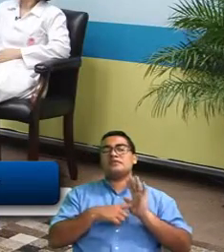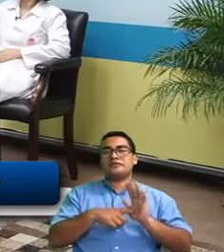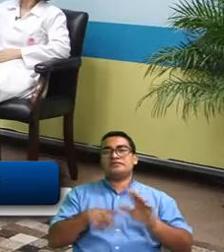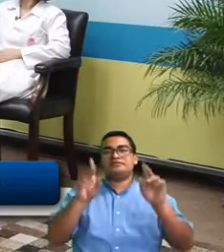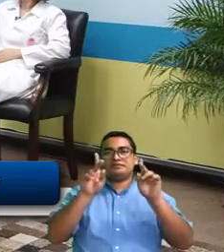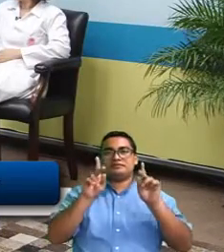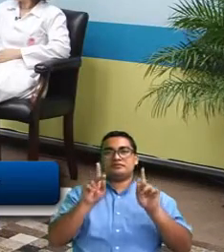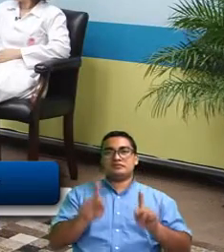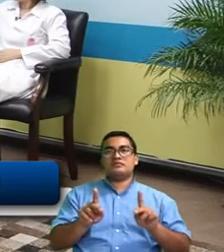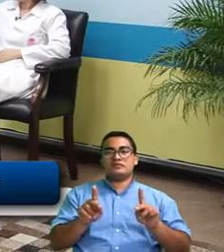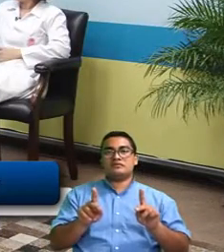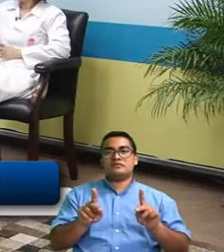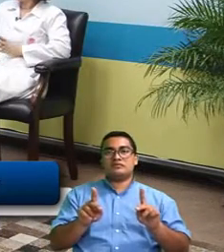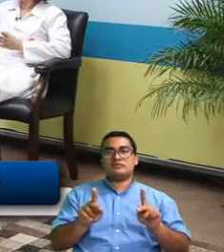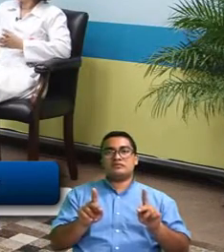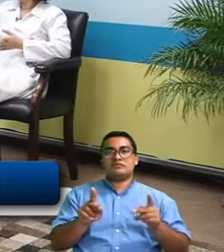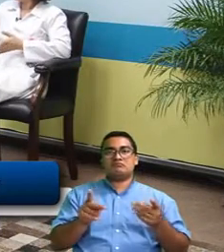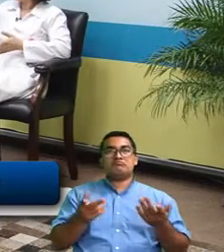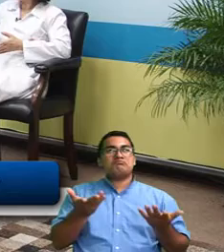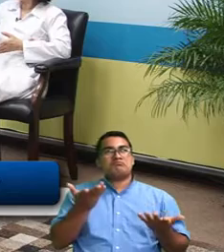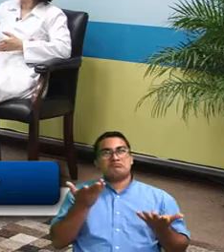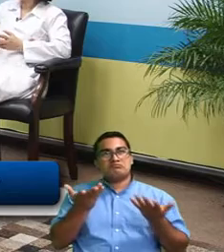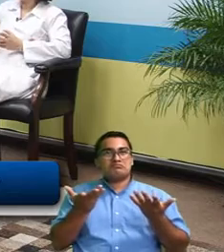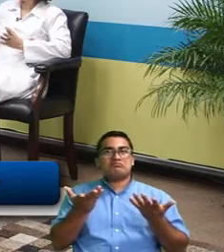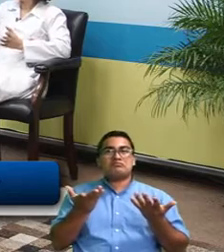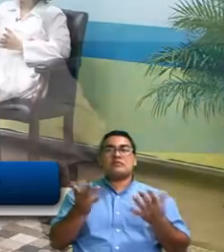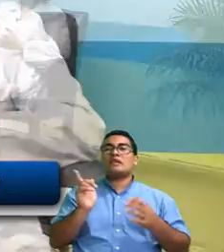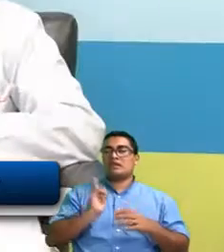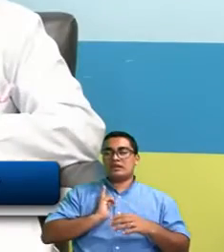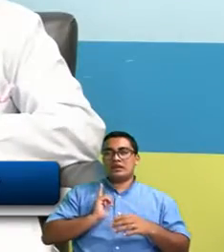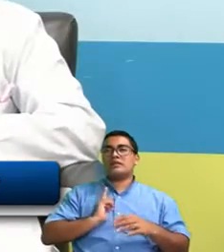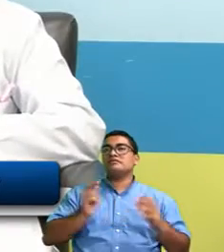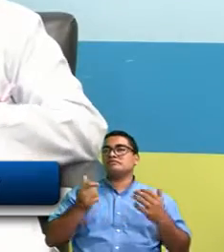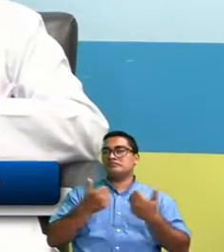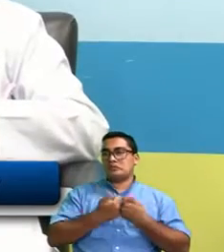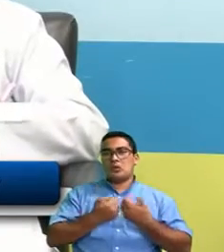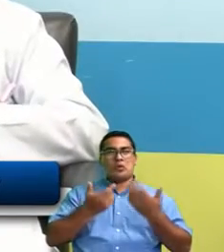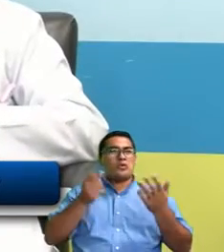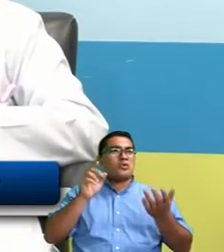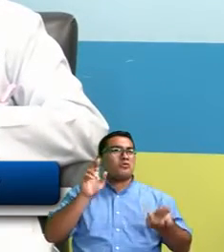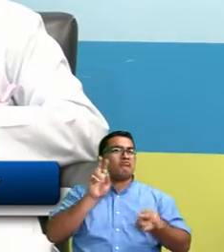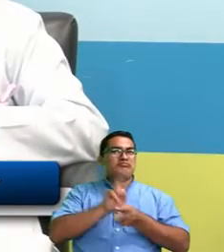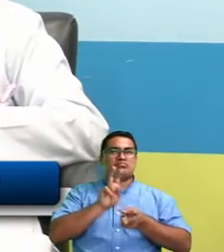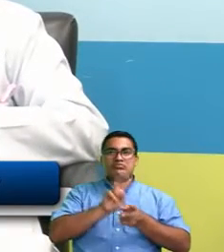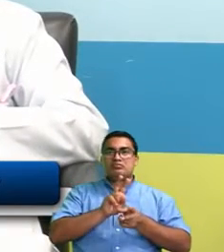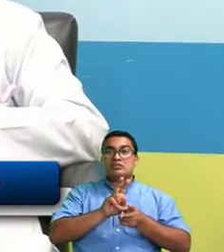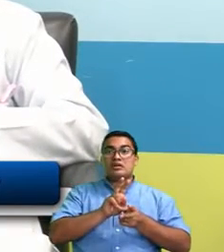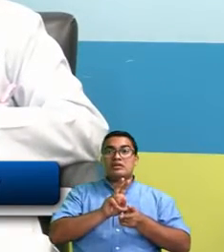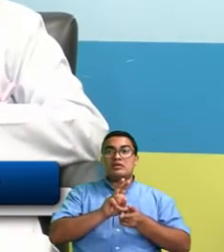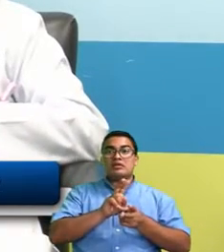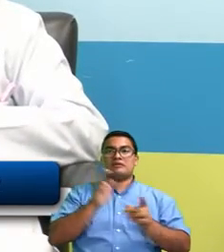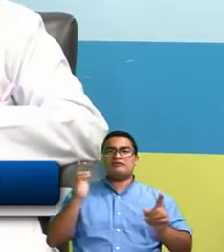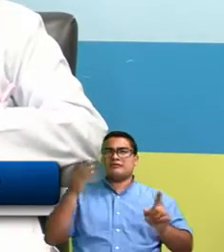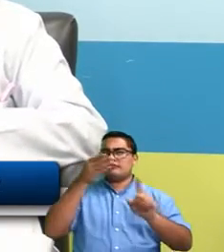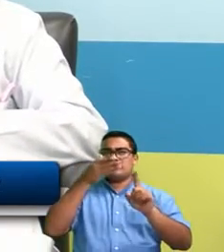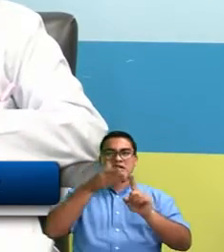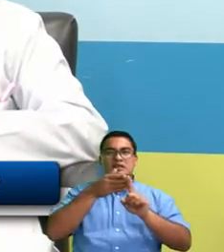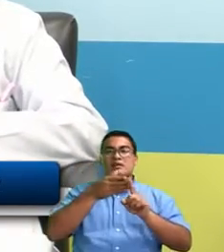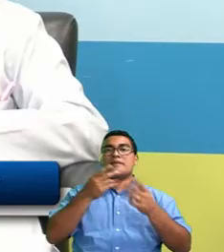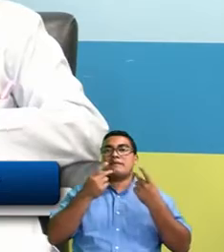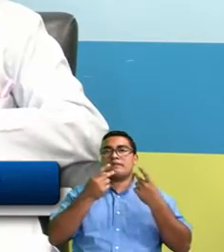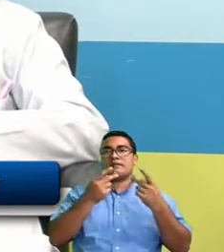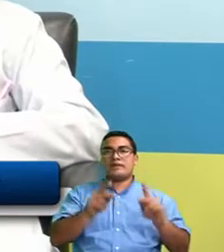persona que está, por ejemplo, ya tiene su pareja estable, está en casado o no, y tal vez le es fiel, es monógamo,